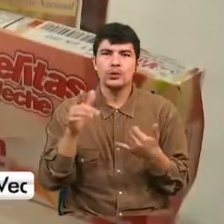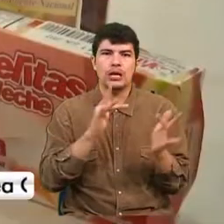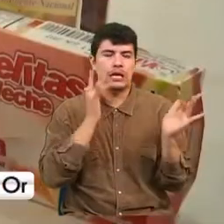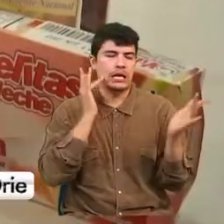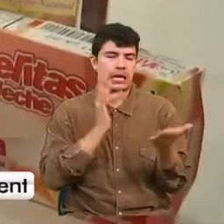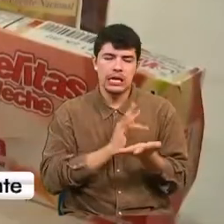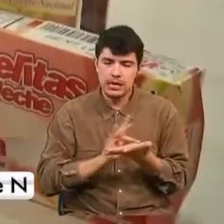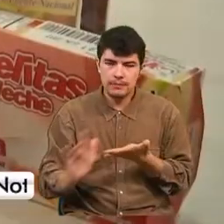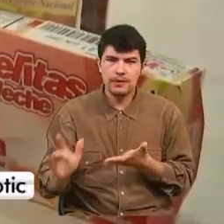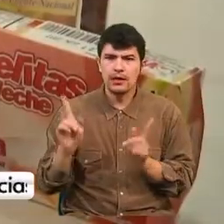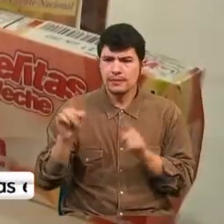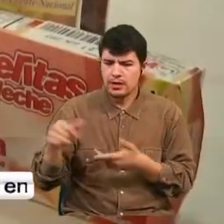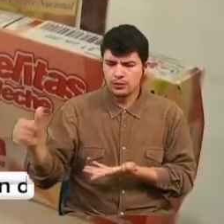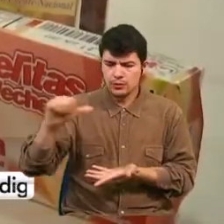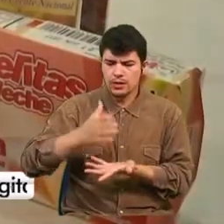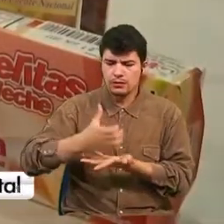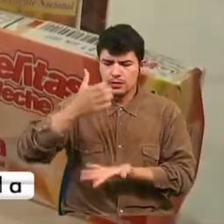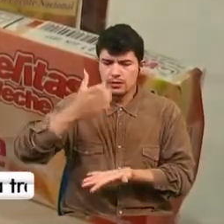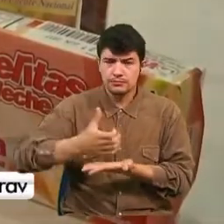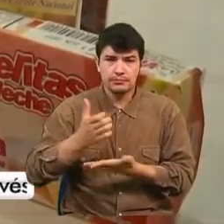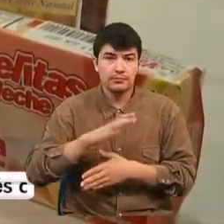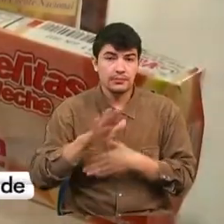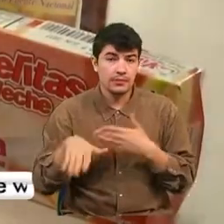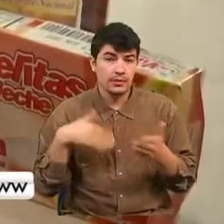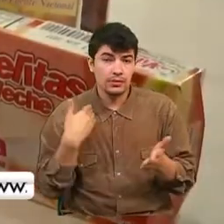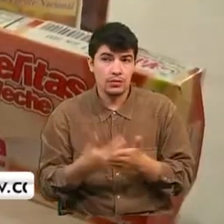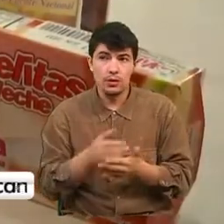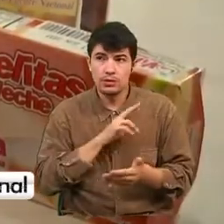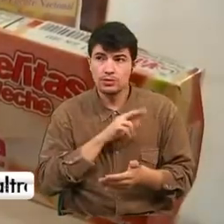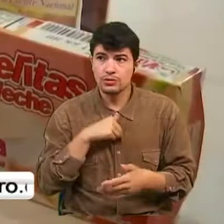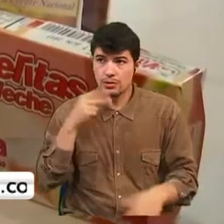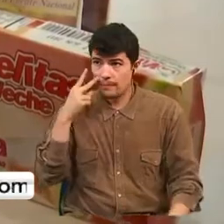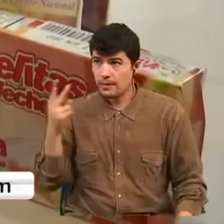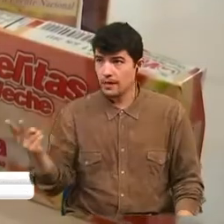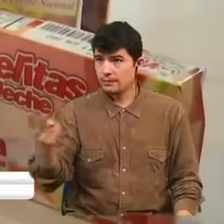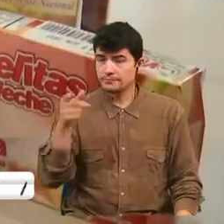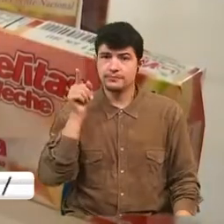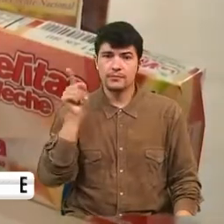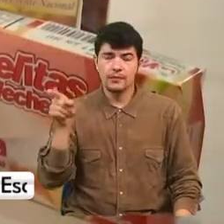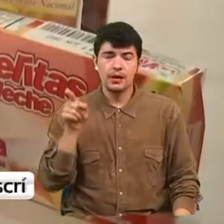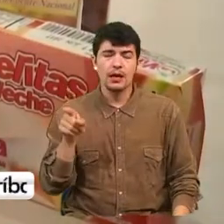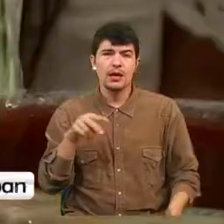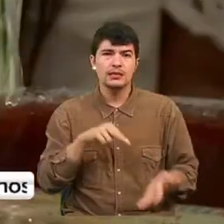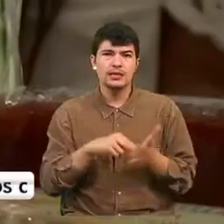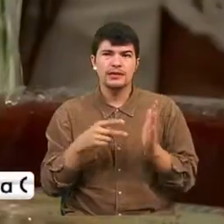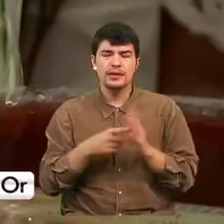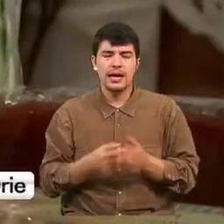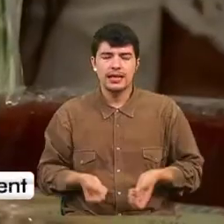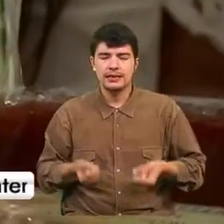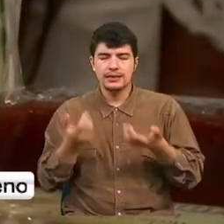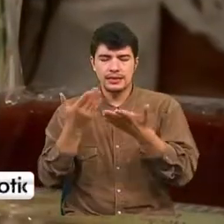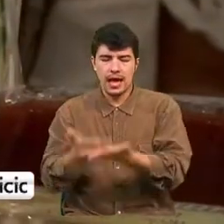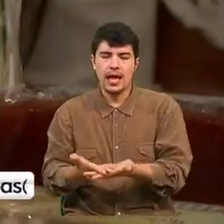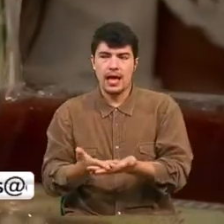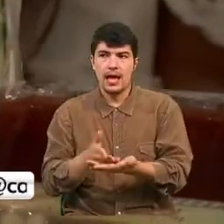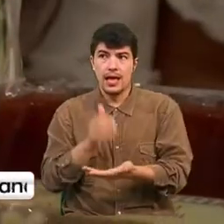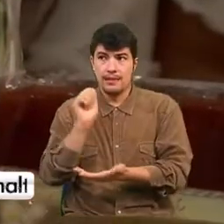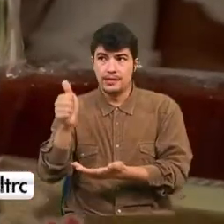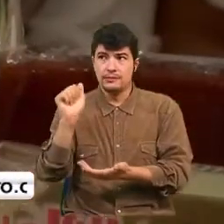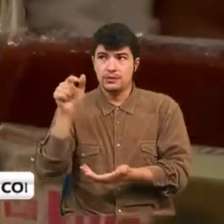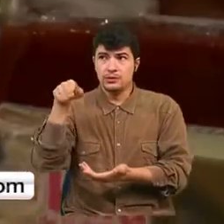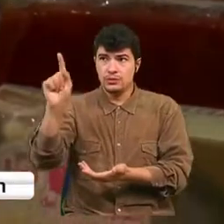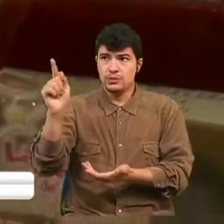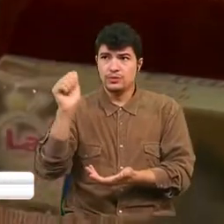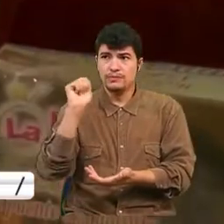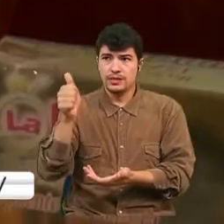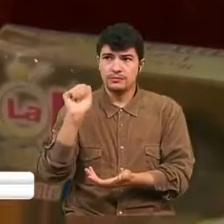envasada del municipio de Puente Nacional, y todo esto que estamos viendo en la televisión es lo que entregamos, que desde el mismo empaque, que es a